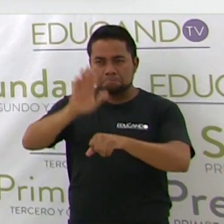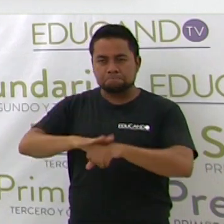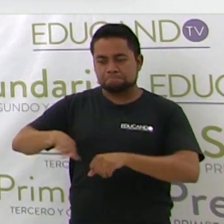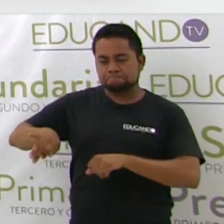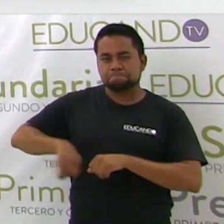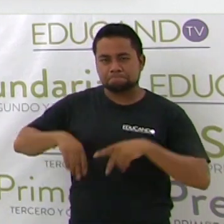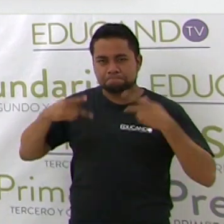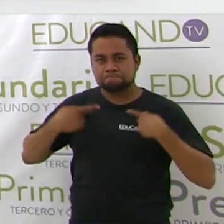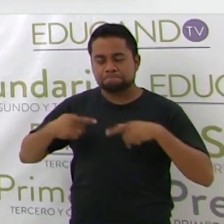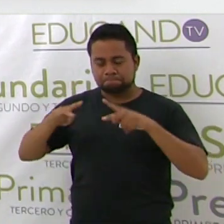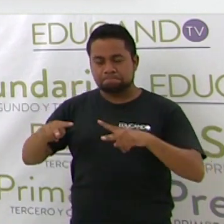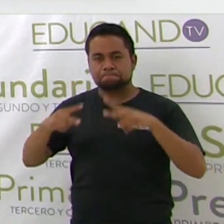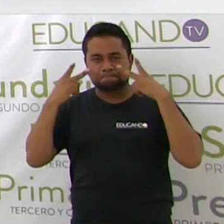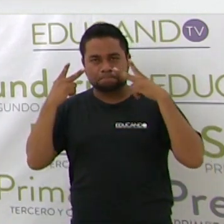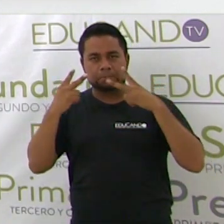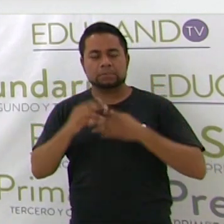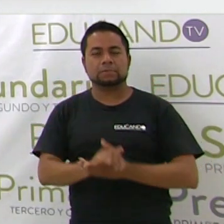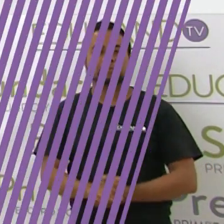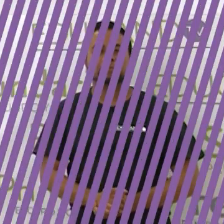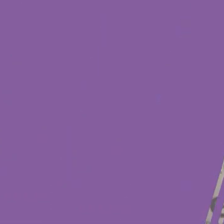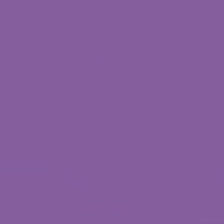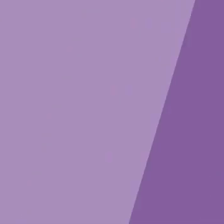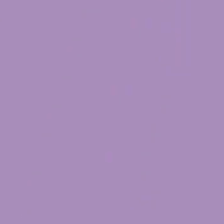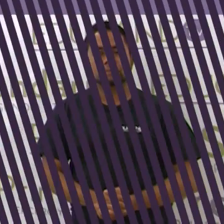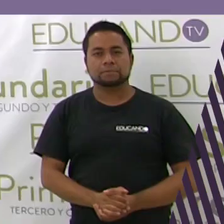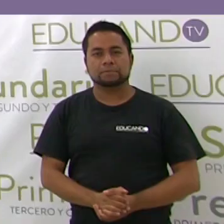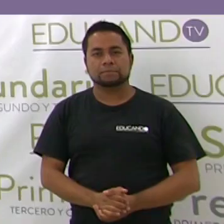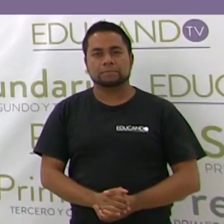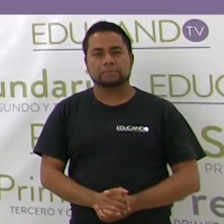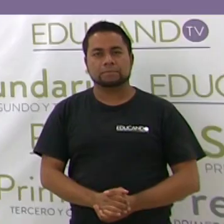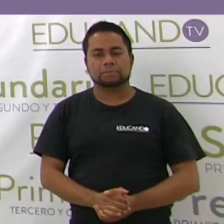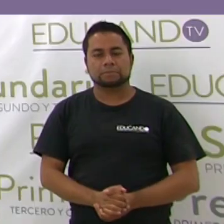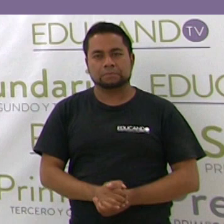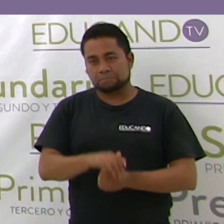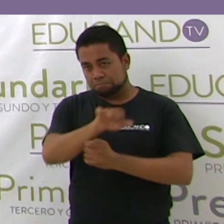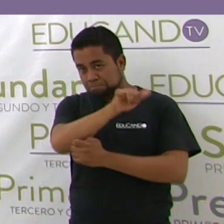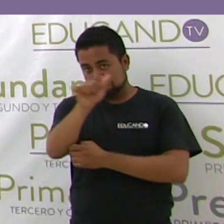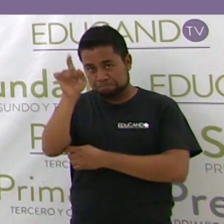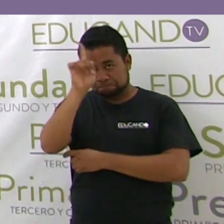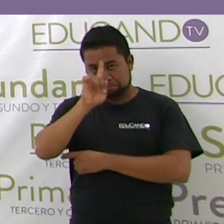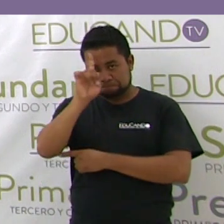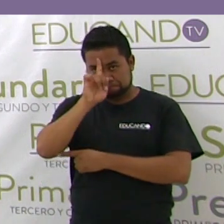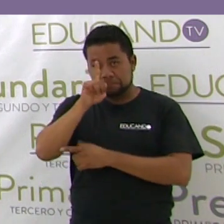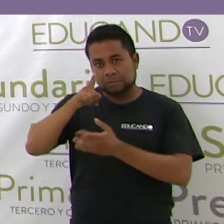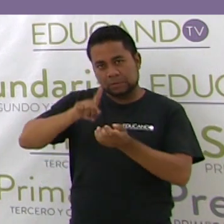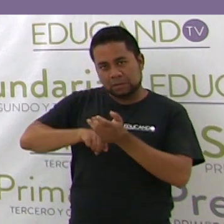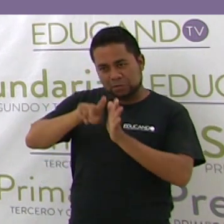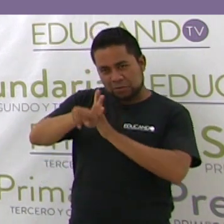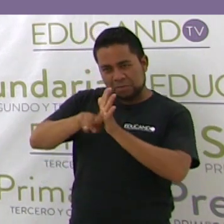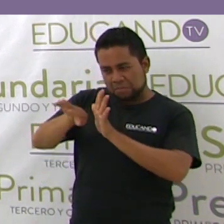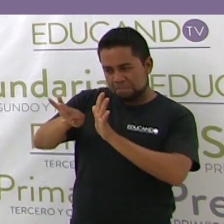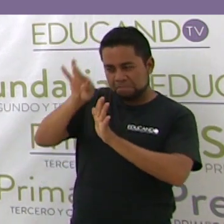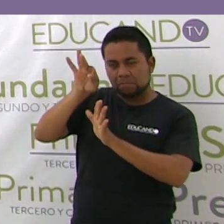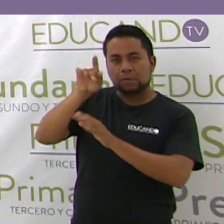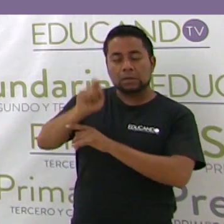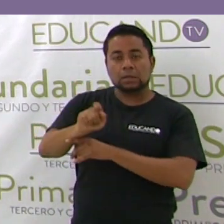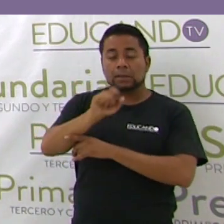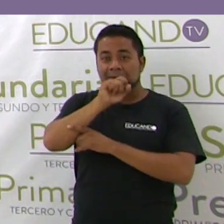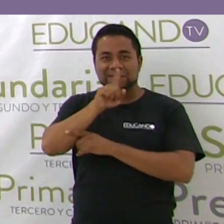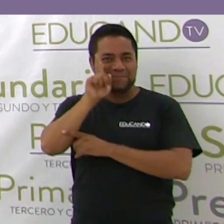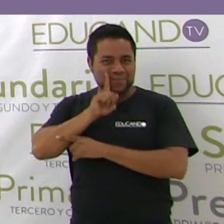interés del público. La siguiente orientación o idea que podemos rescatar es que también